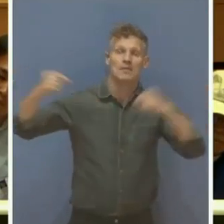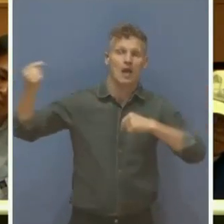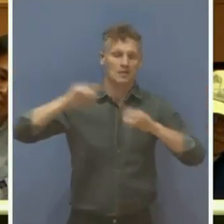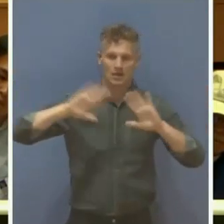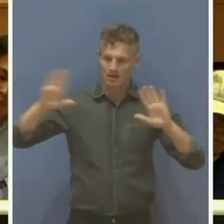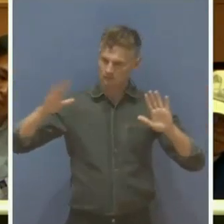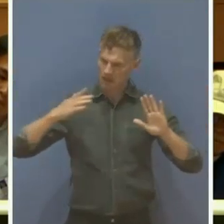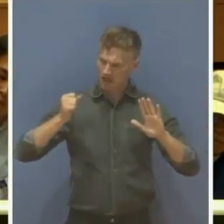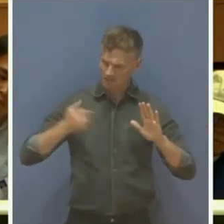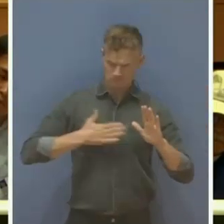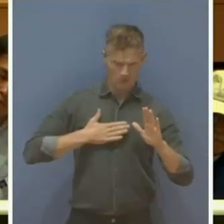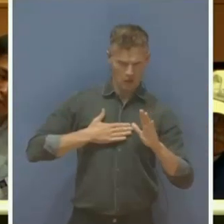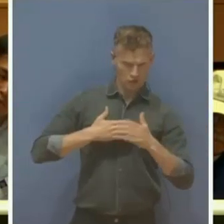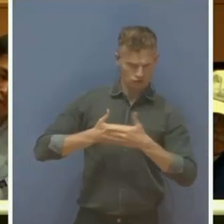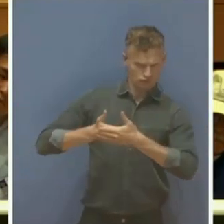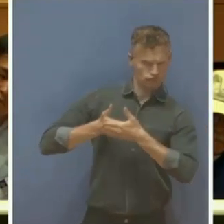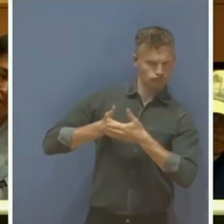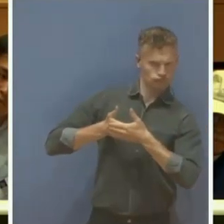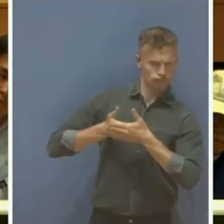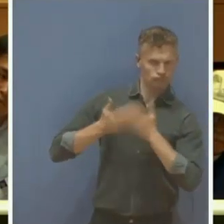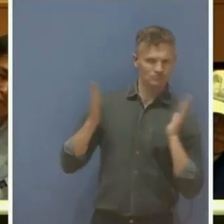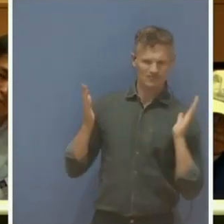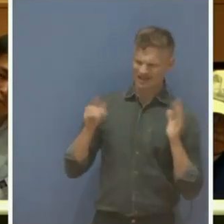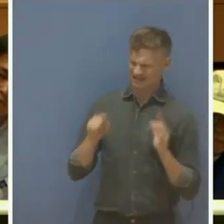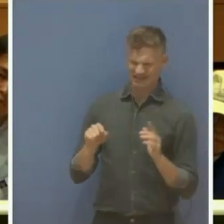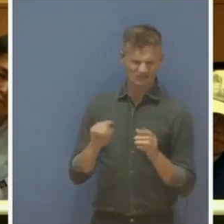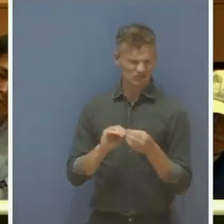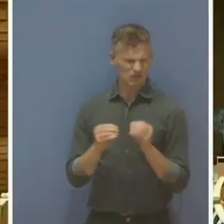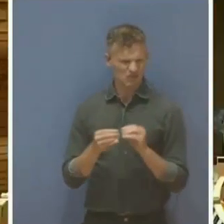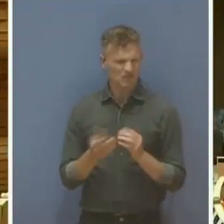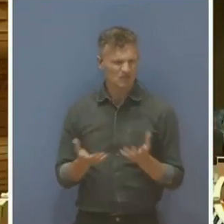problemáticos puntos y el derecho consuetudinario de los pueblos en